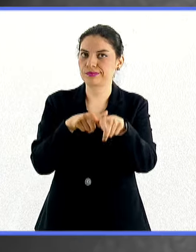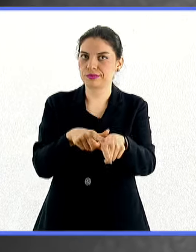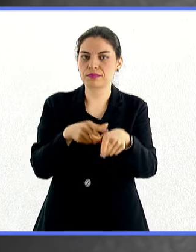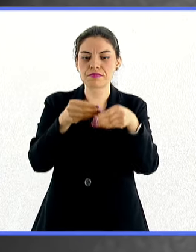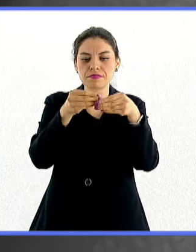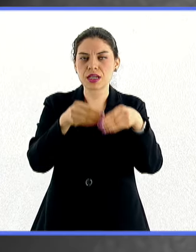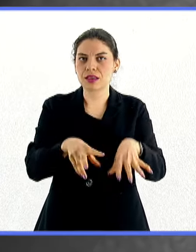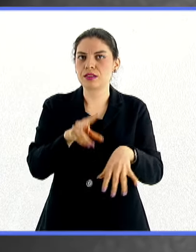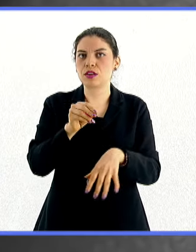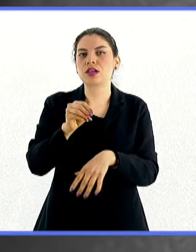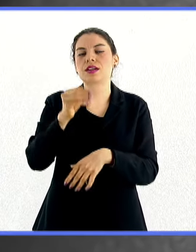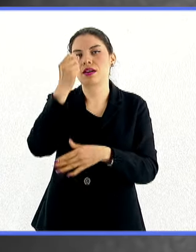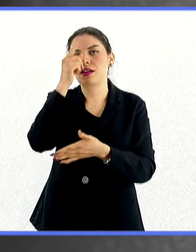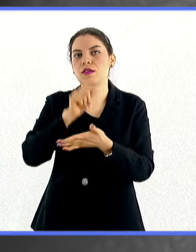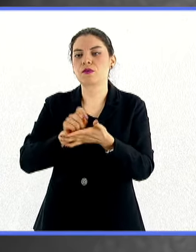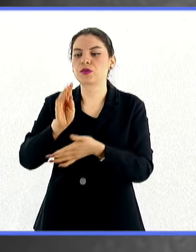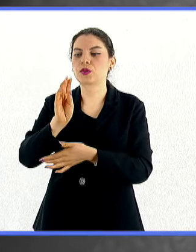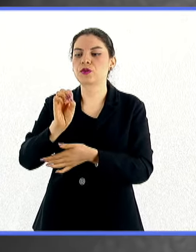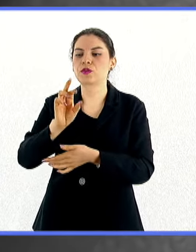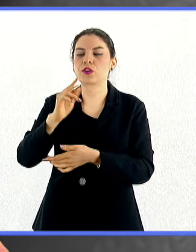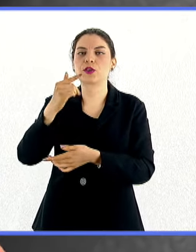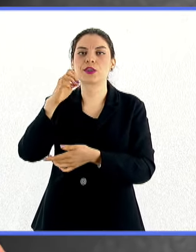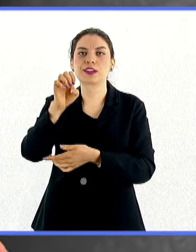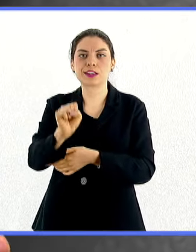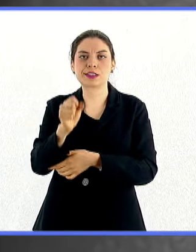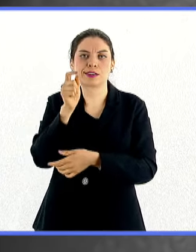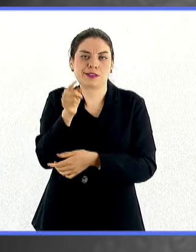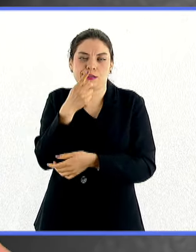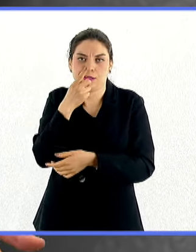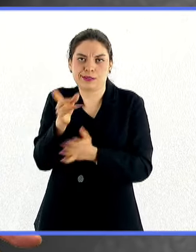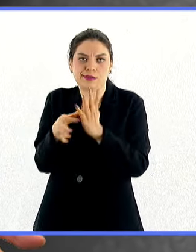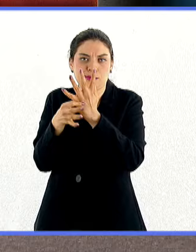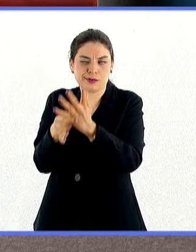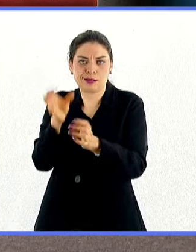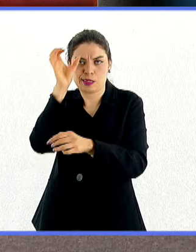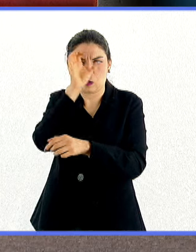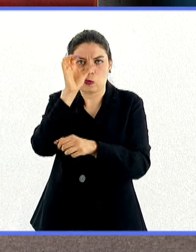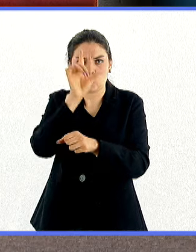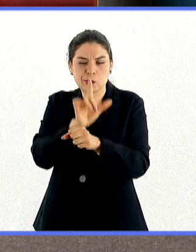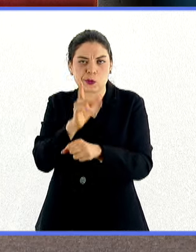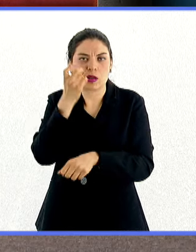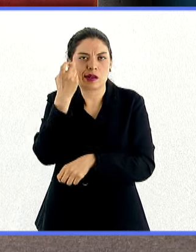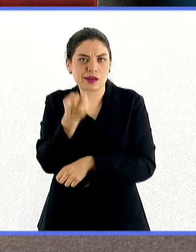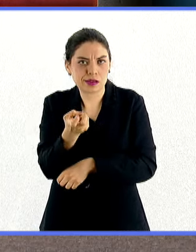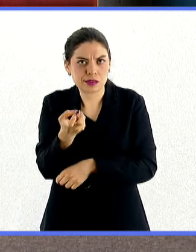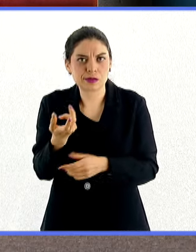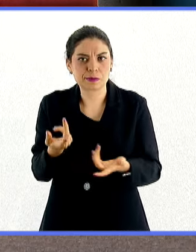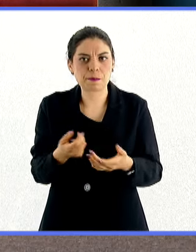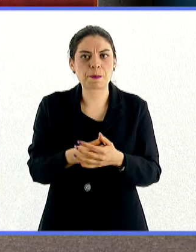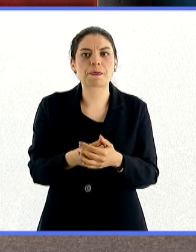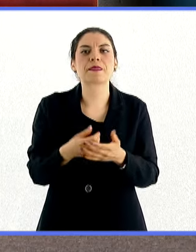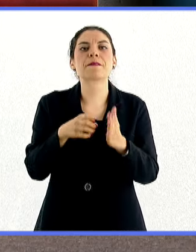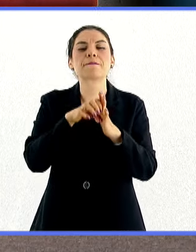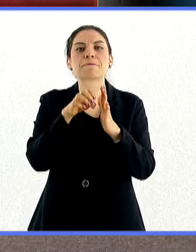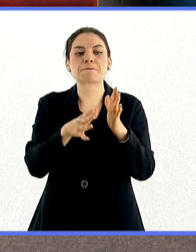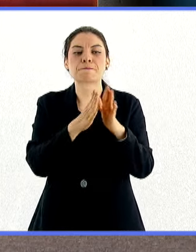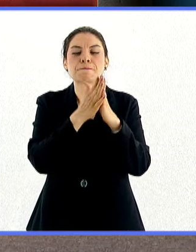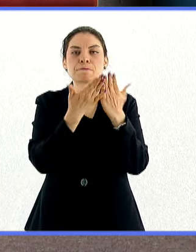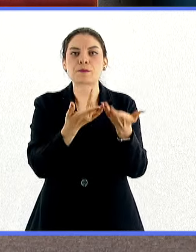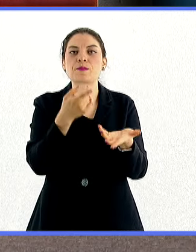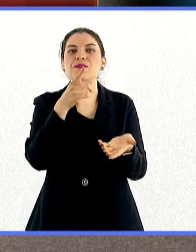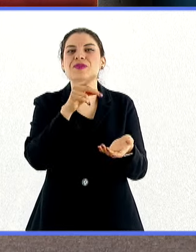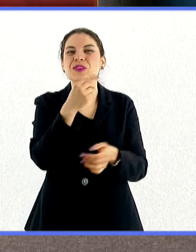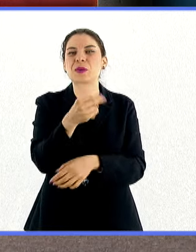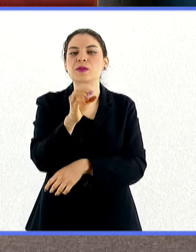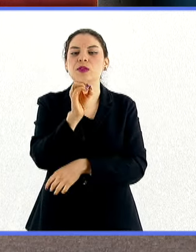dice Borges, de la cultura. Yo termino encontrando claves para todo esto, nada más y nada menos que en la Odisea de Homero,